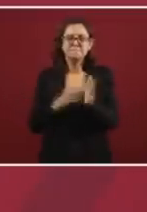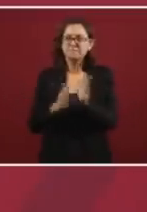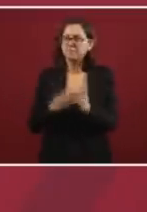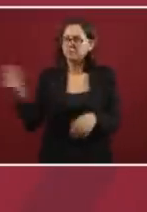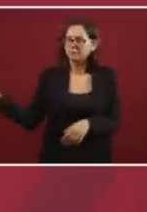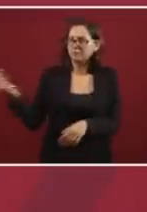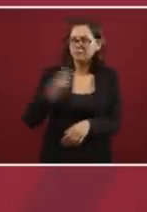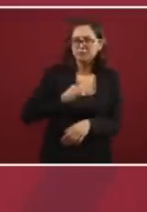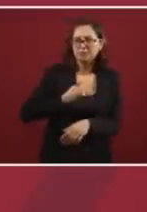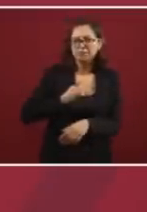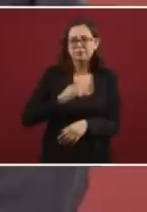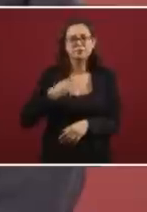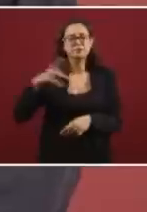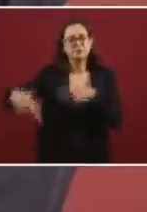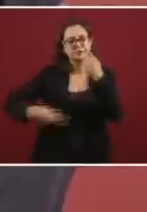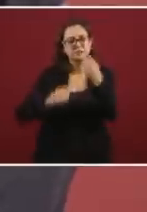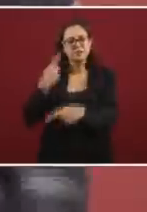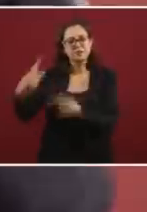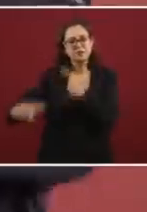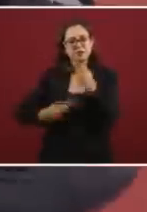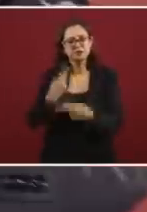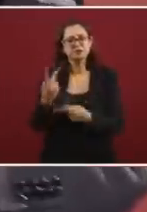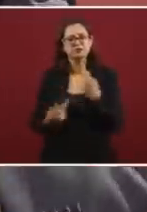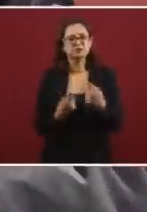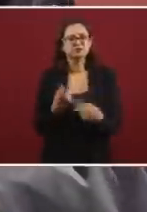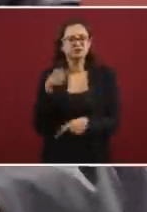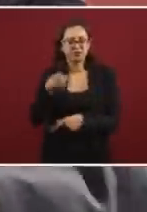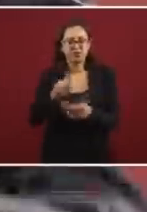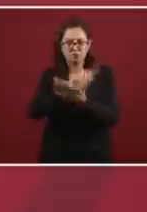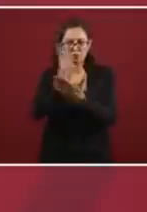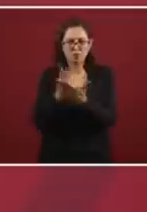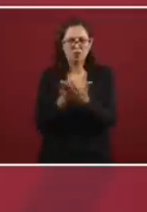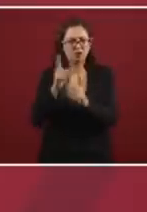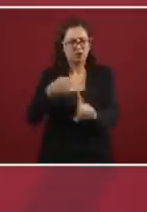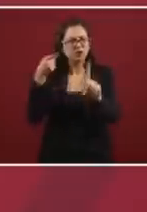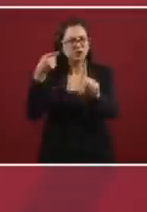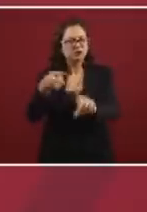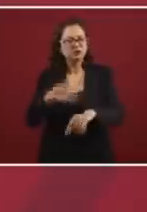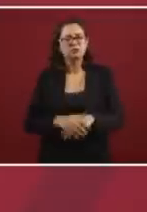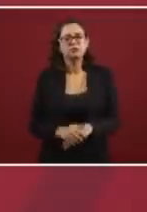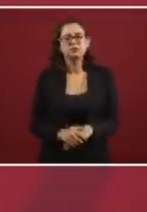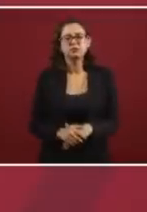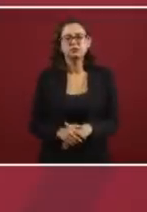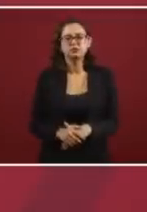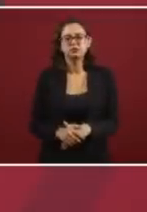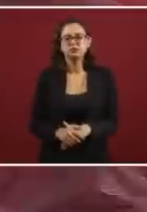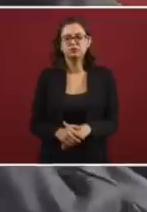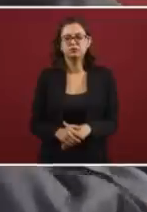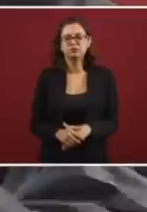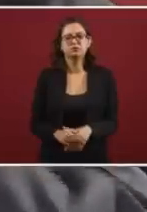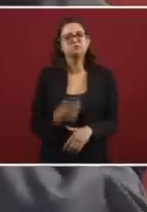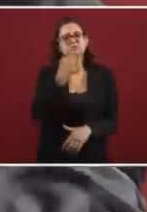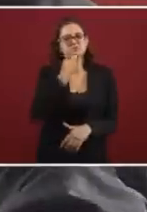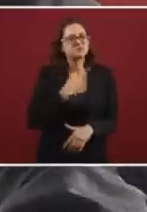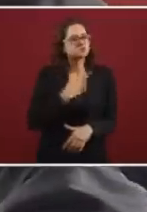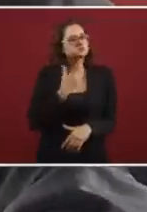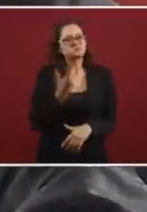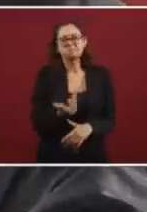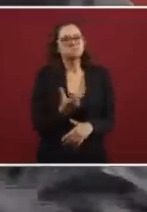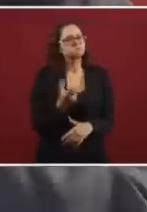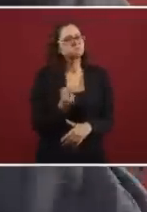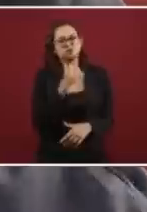me hace cuestionamientos sobre este programa en particular y me dice no va a funcionar